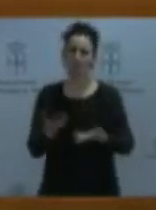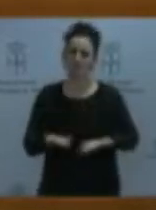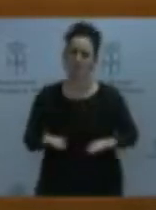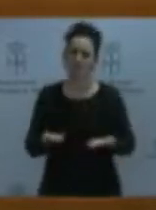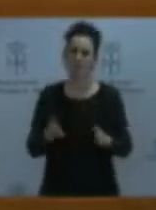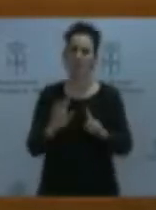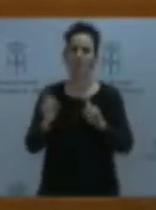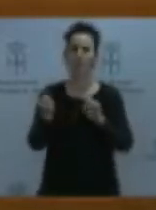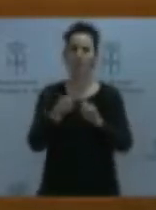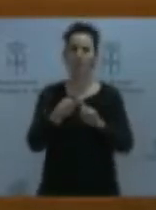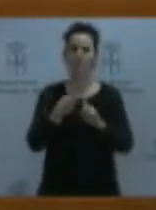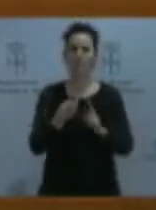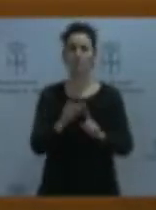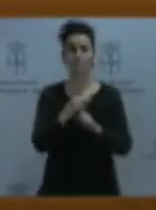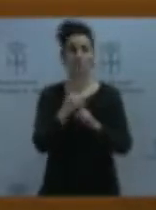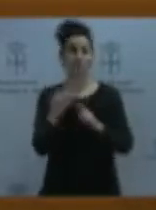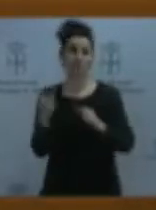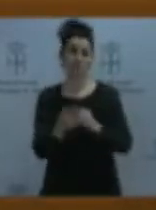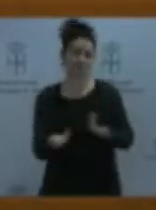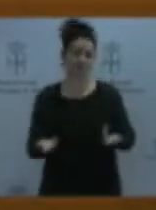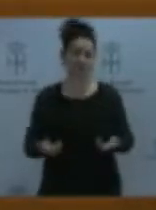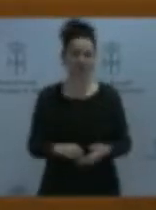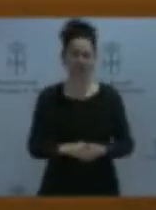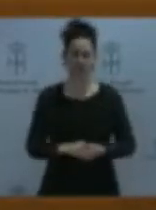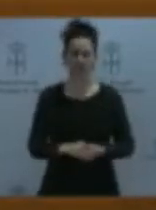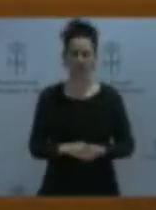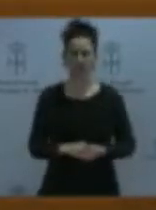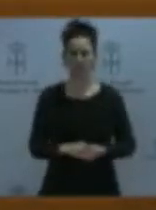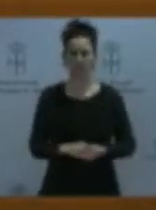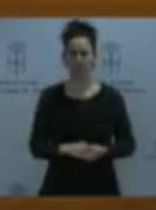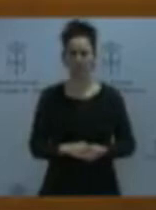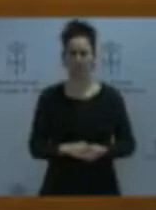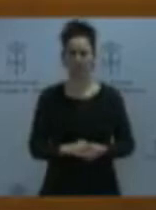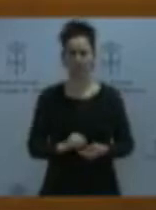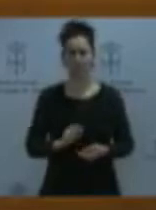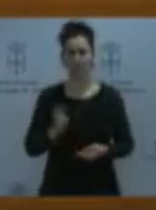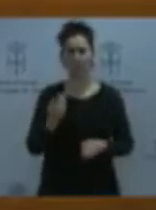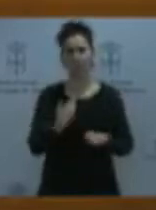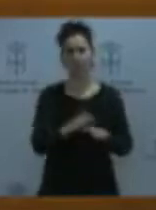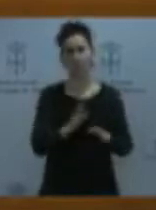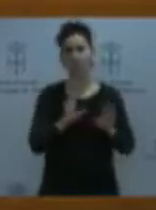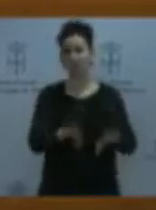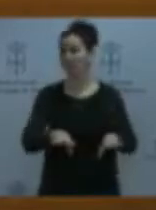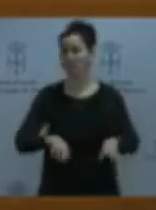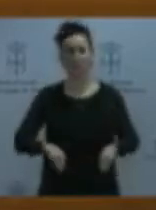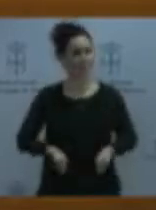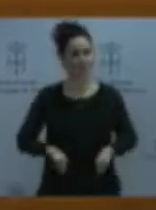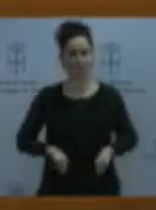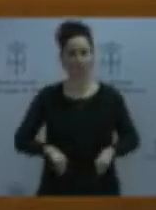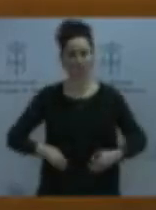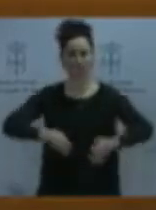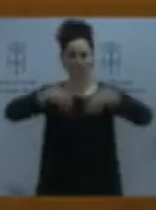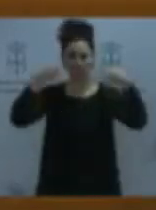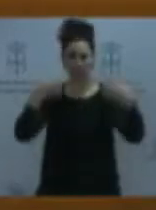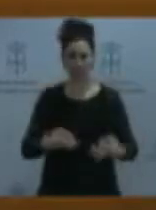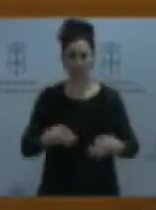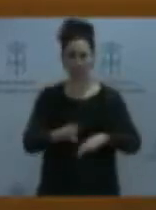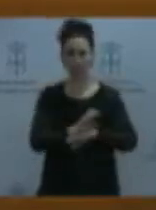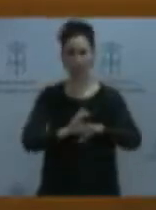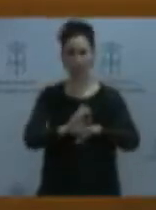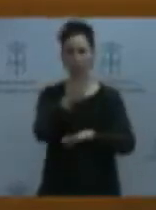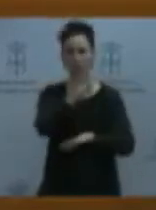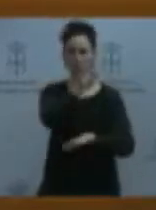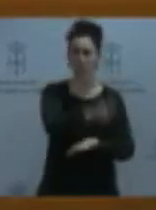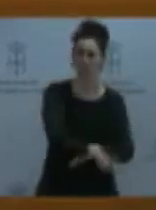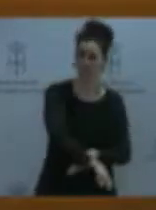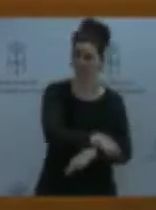dieran. Por otra parte, no aceptamos la afirmación del consejero en relación a que las incidencias son